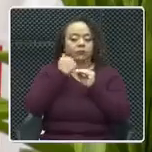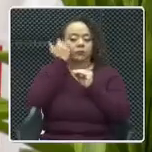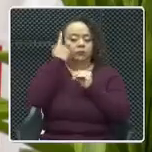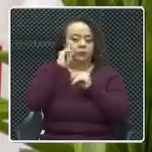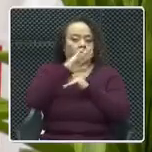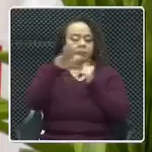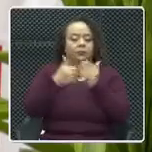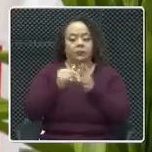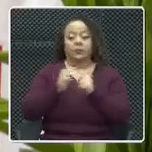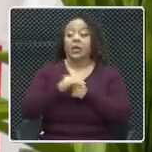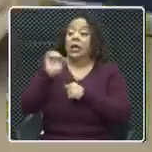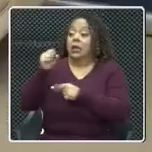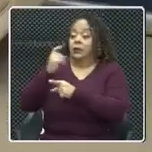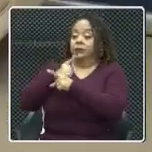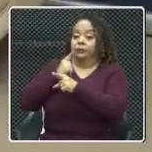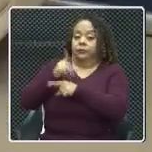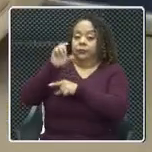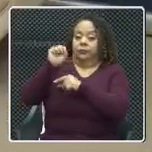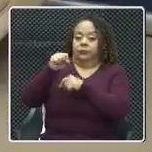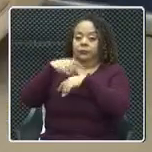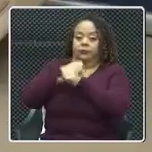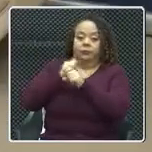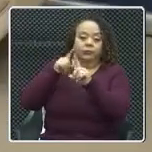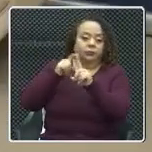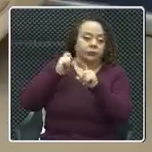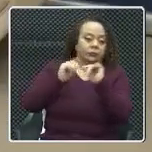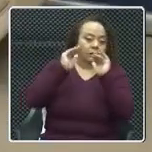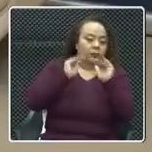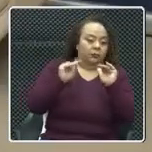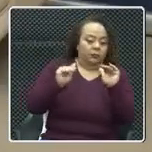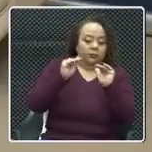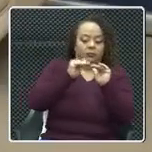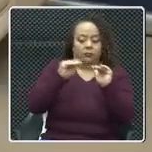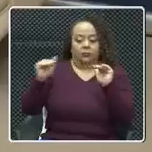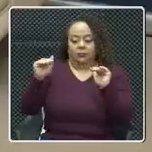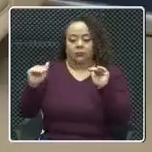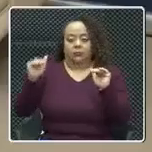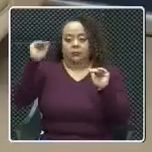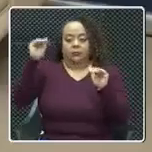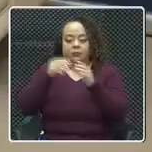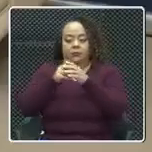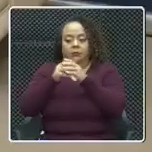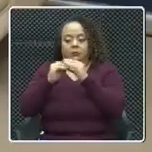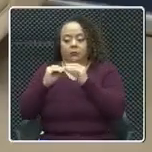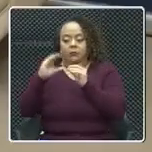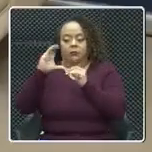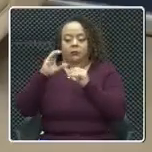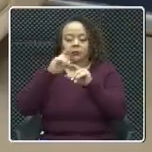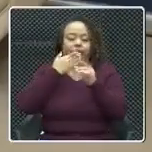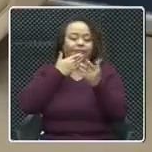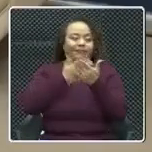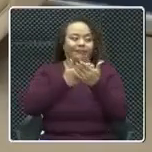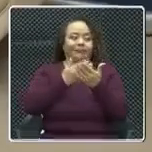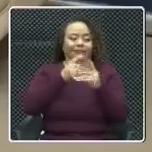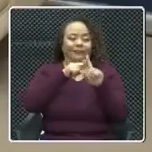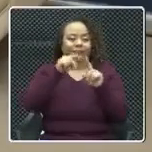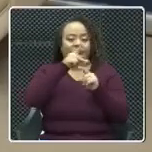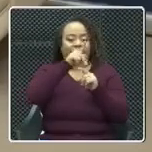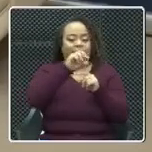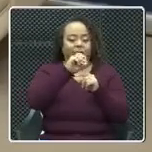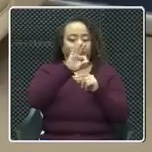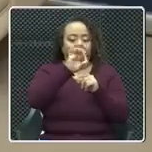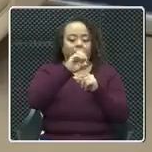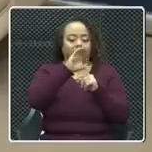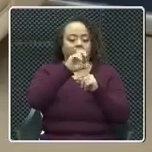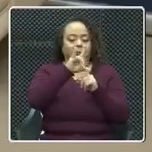todos. Exacto. Y se puede hacer desde lo pequeñito hasta lo grande, ¿verdad? Okay. Porque a veces de pronto uno escucha protocolo y uno dice, bueno, pero eso lo tendrá una empresa, ¿verdad?